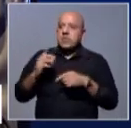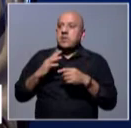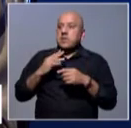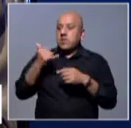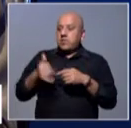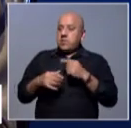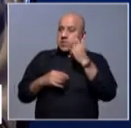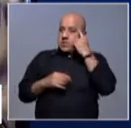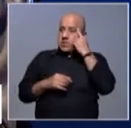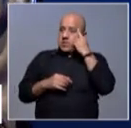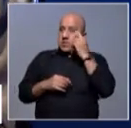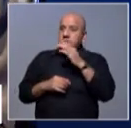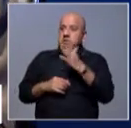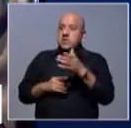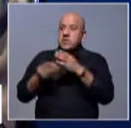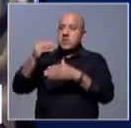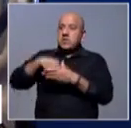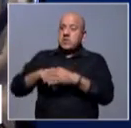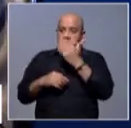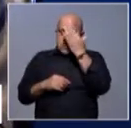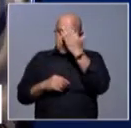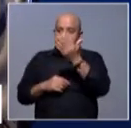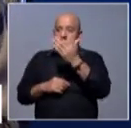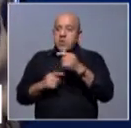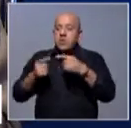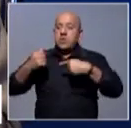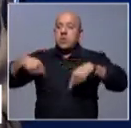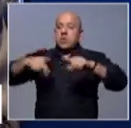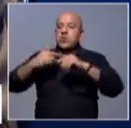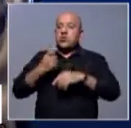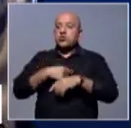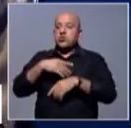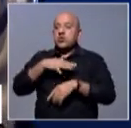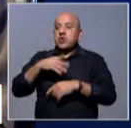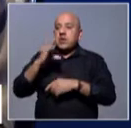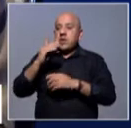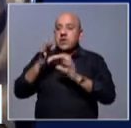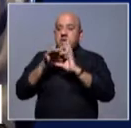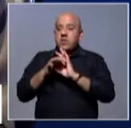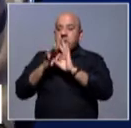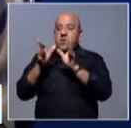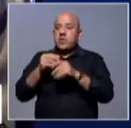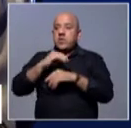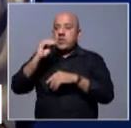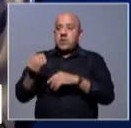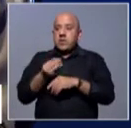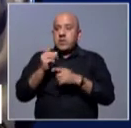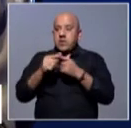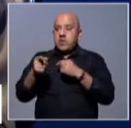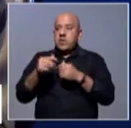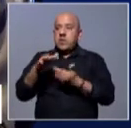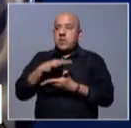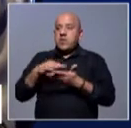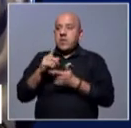tenemos que hacer de lo que pasó dentro del frente amplio los sectores socialdemócratas del frente amplio salieron también perdidos de esta situación